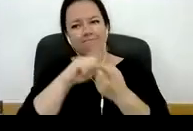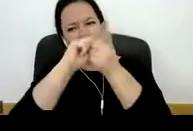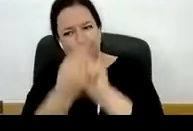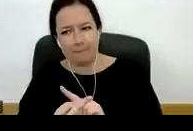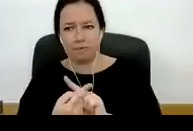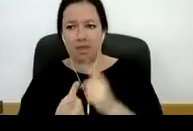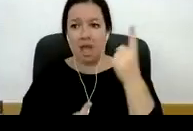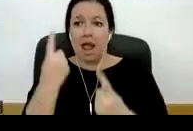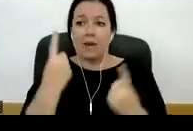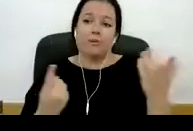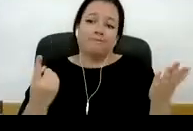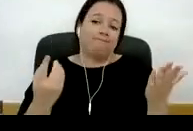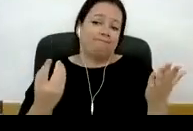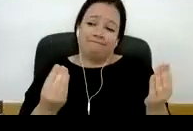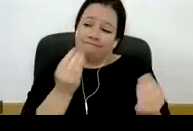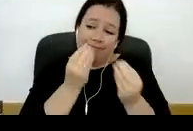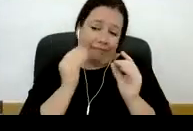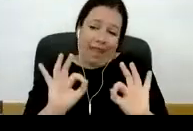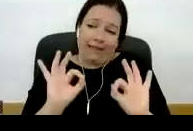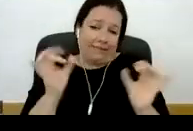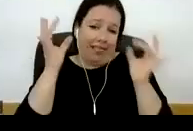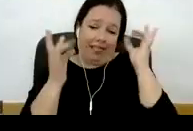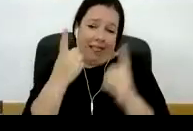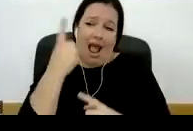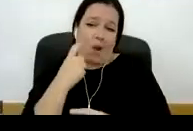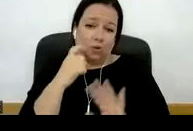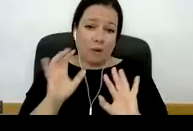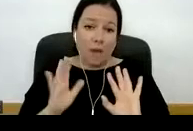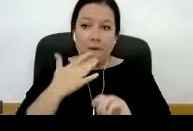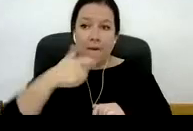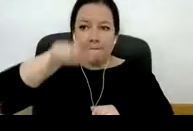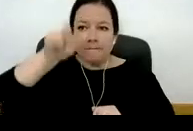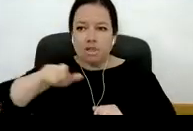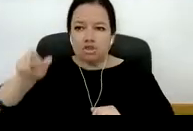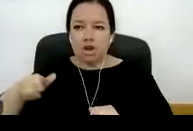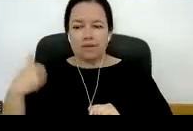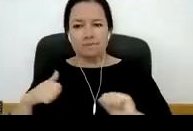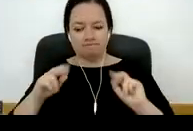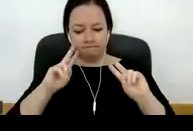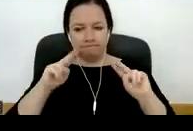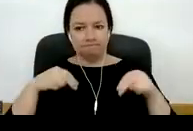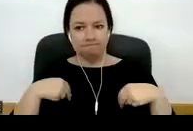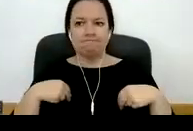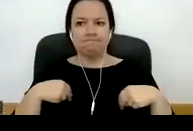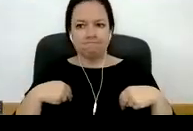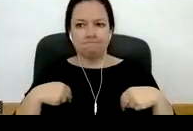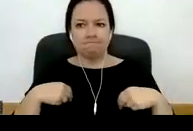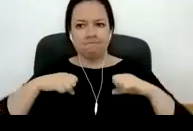Hay hábitos que no nos vamos a cambiar ni con esto ni con nada, pero aquella persona que ya está en fase contemplativa que decimos nosotros, es